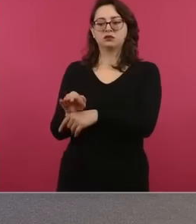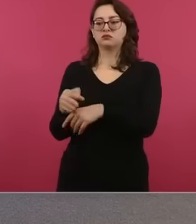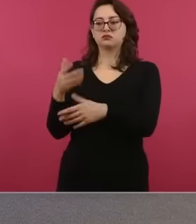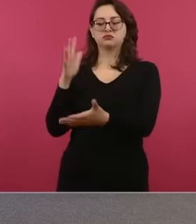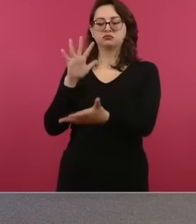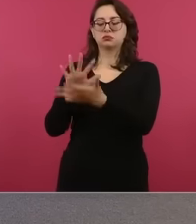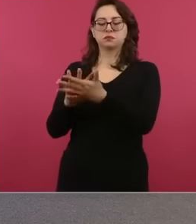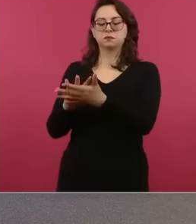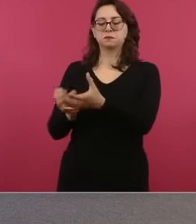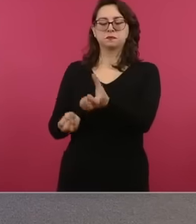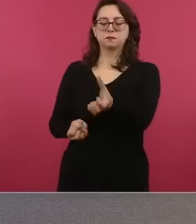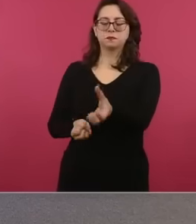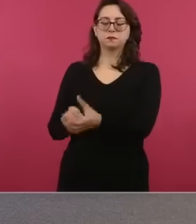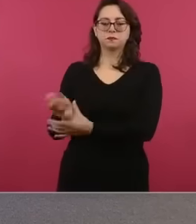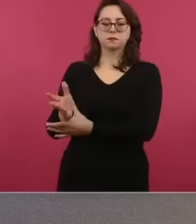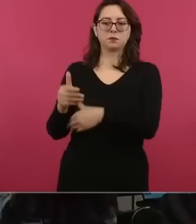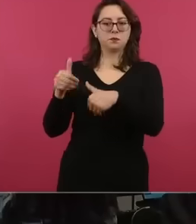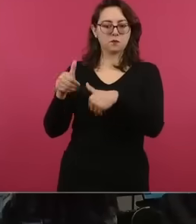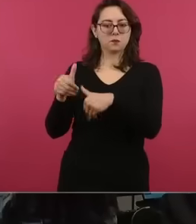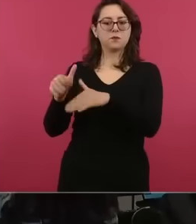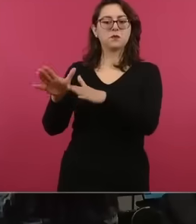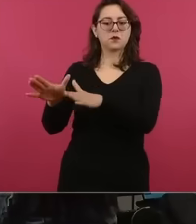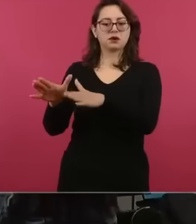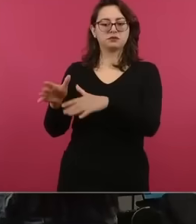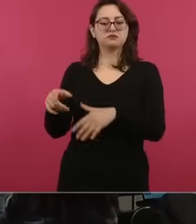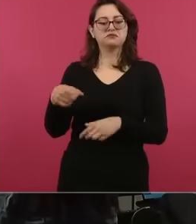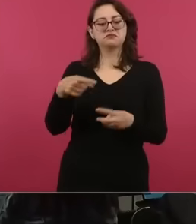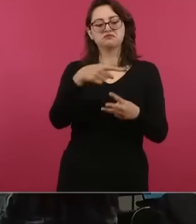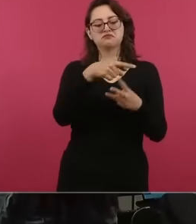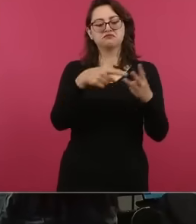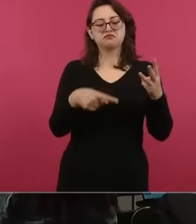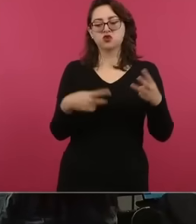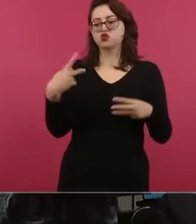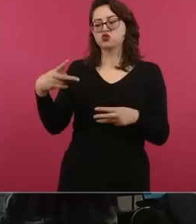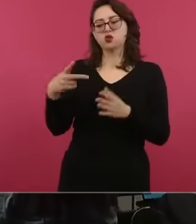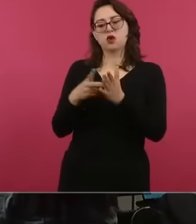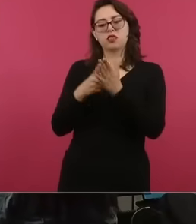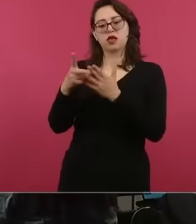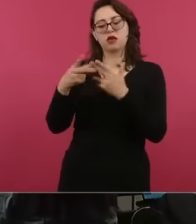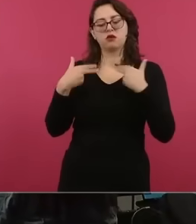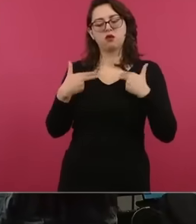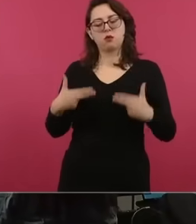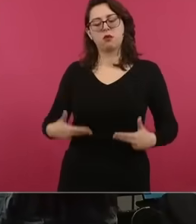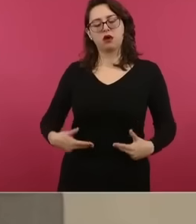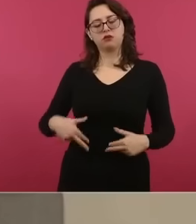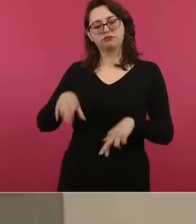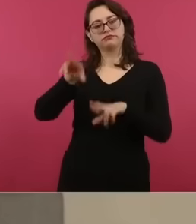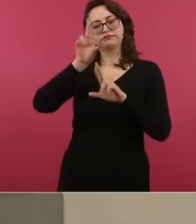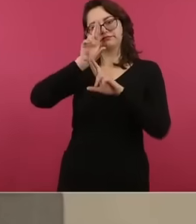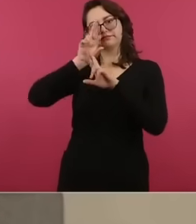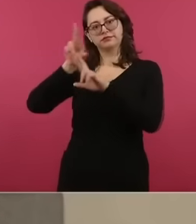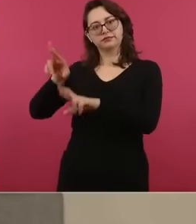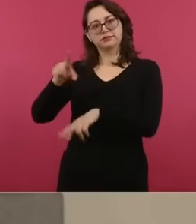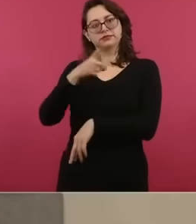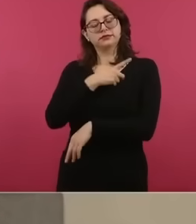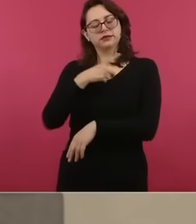cautelar de prisión preventiva oficiosa Pues a su consideración violaba sus derechos humanos adelante